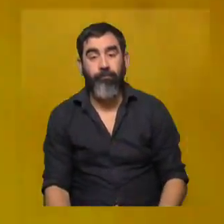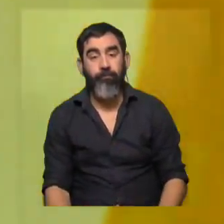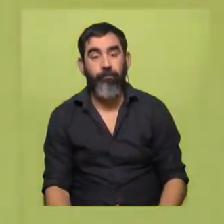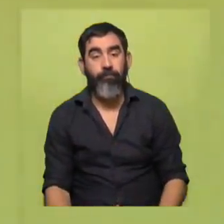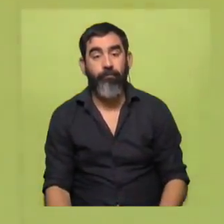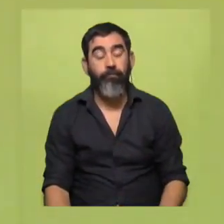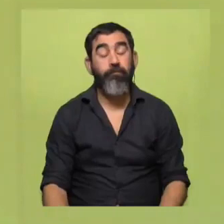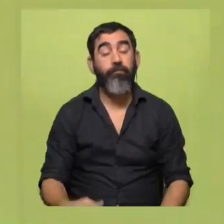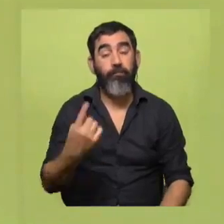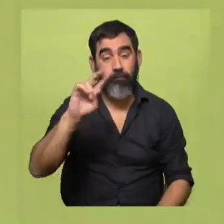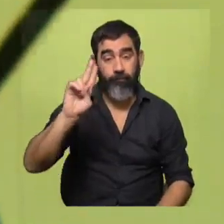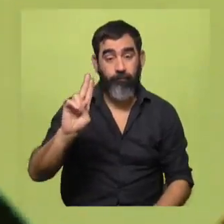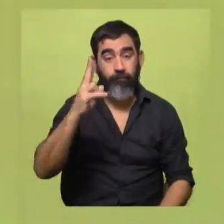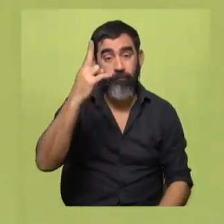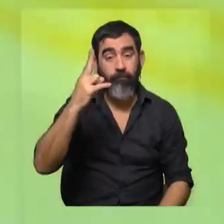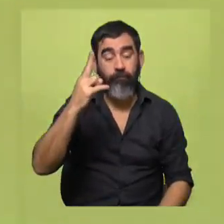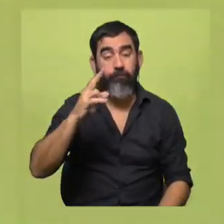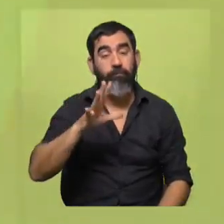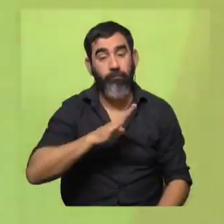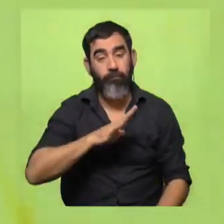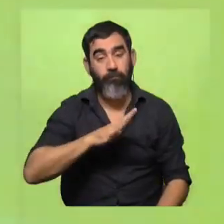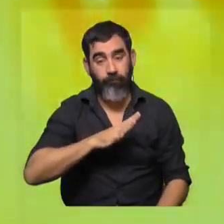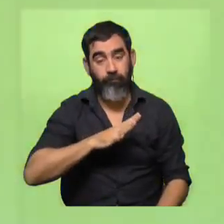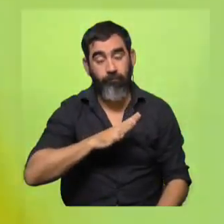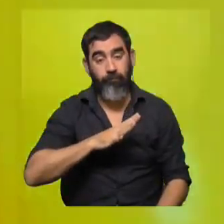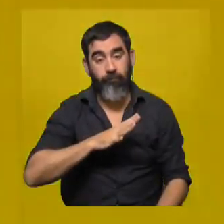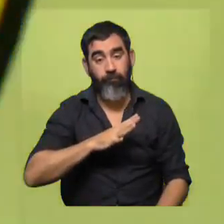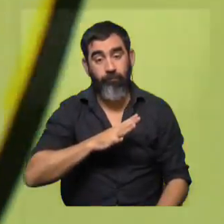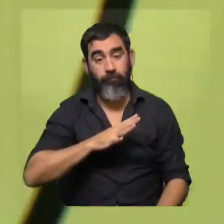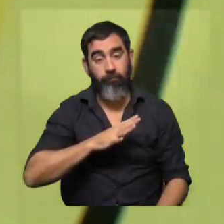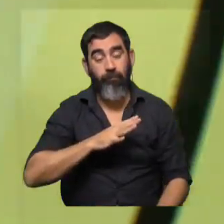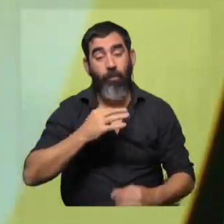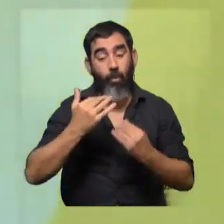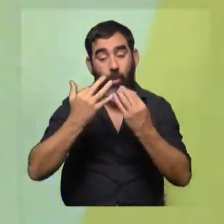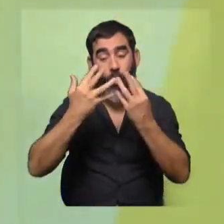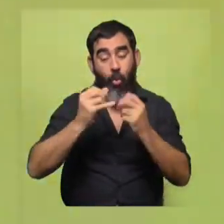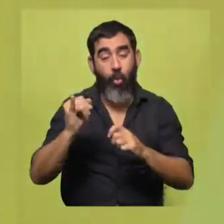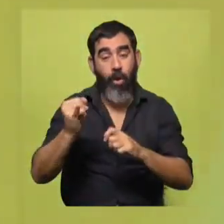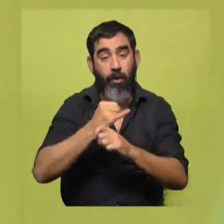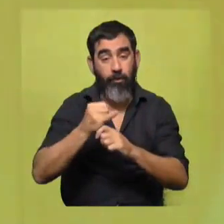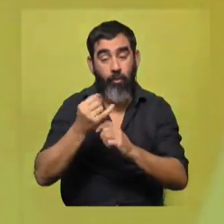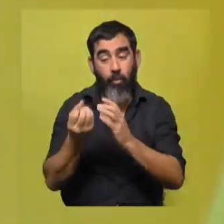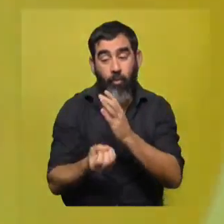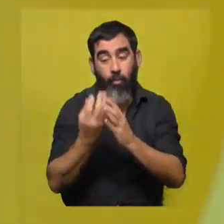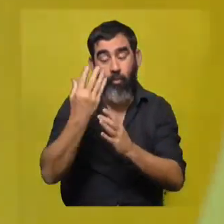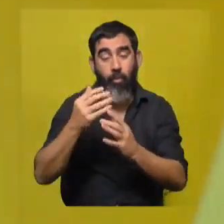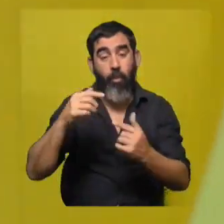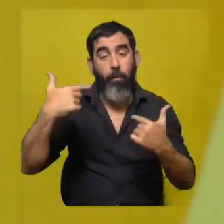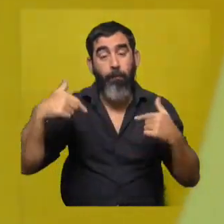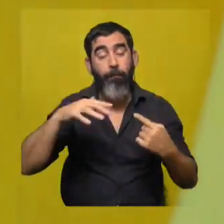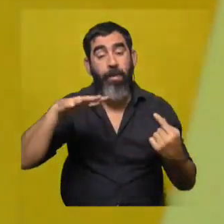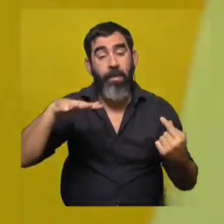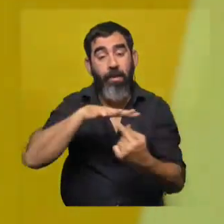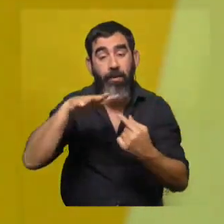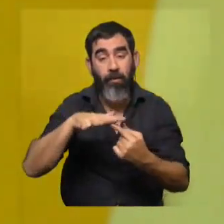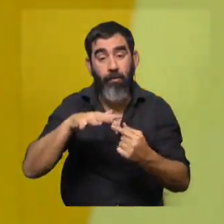pero lo cierto es que en Uruguay nos dimos ese espacio en la organización institucional para generar un área que se ocupe